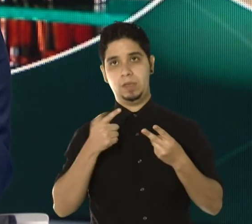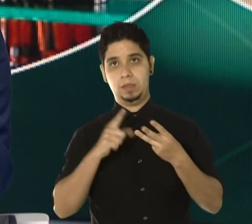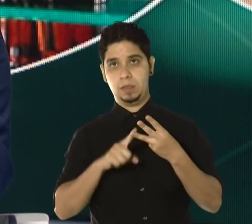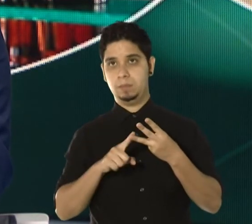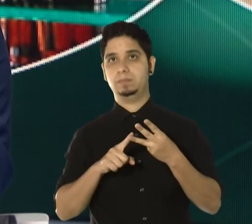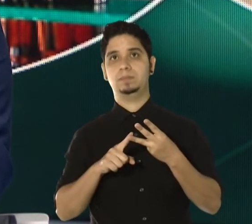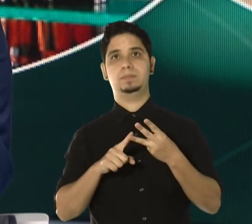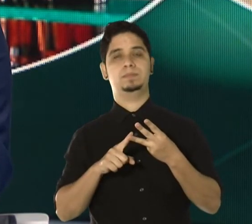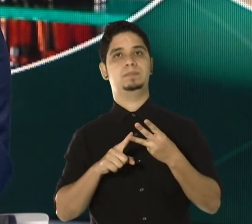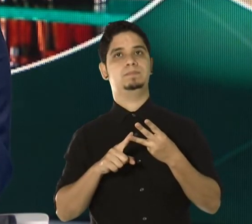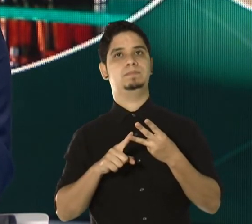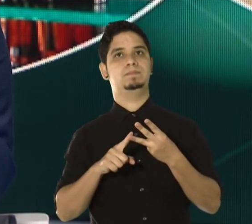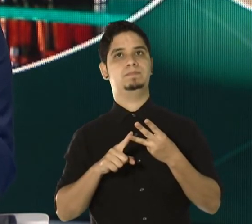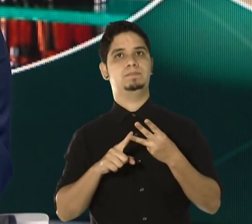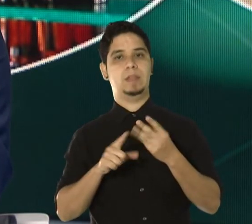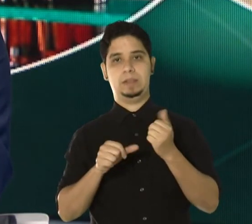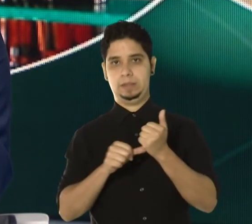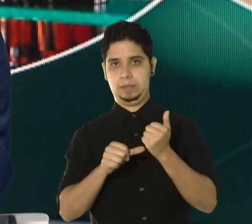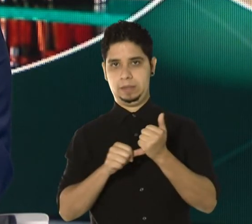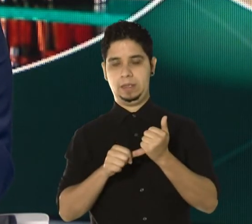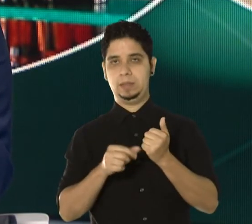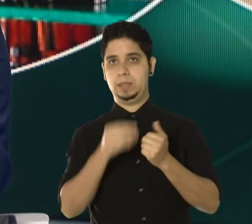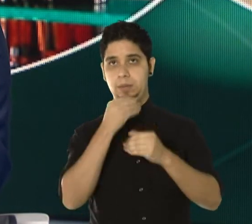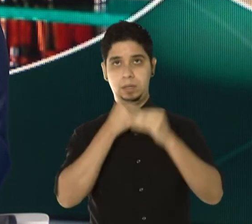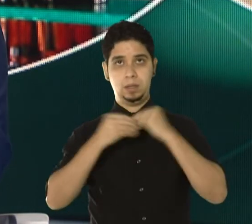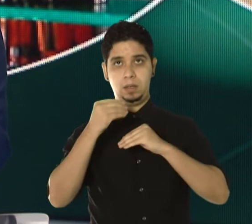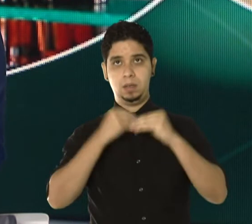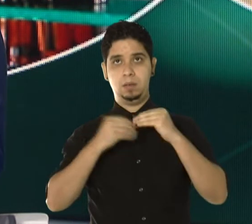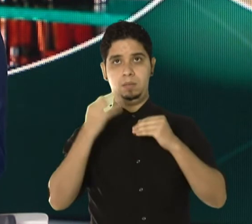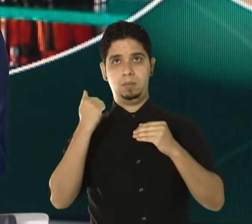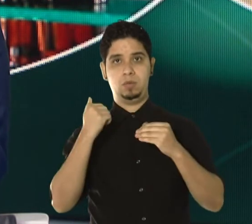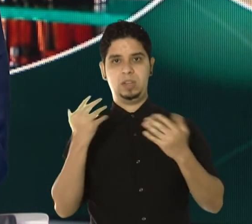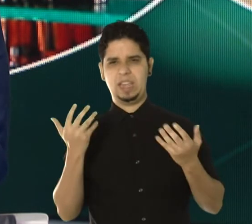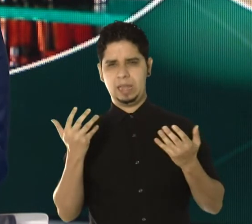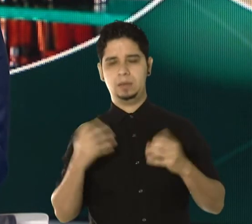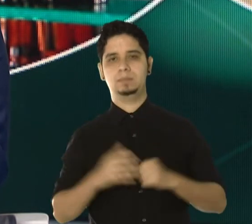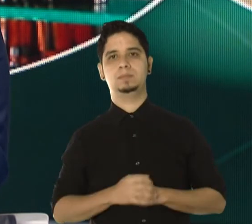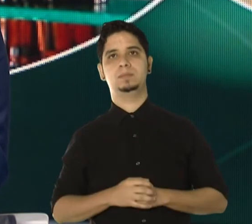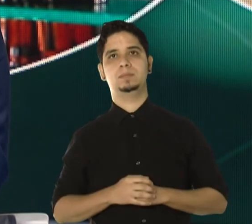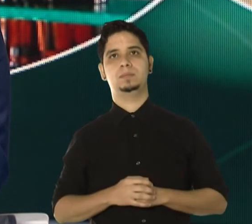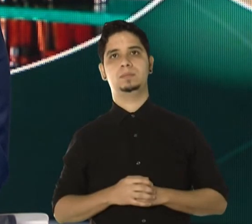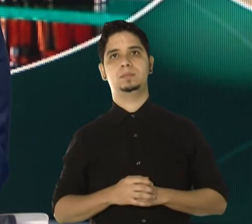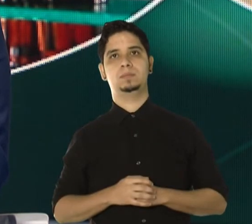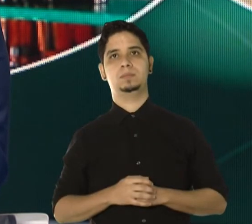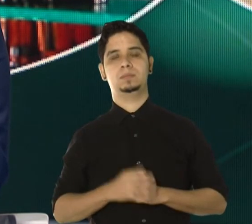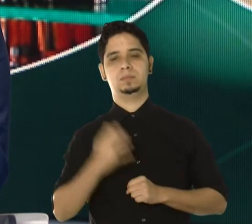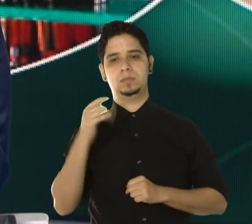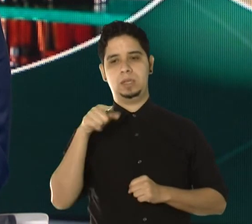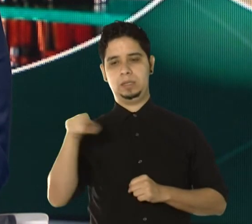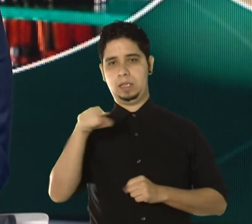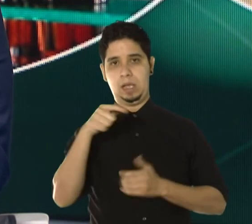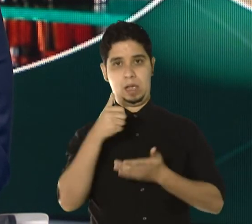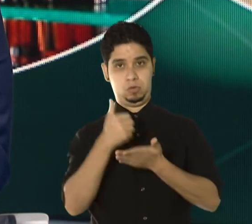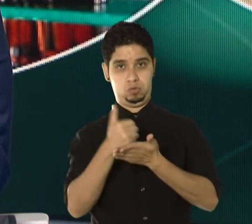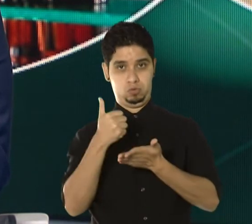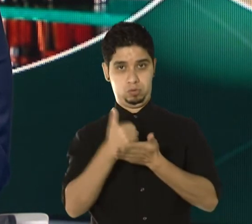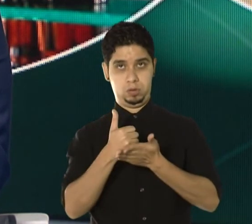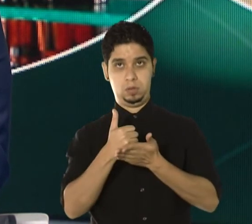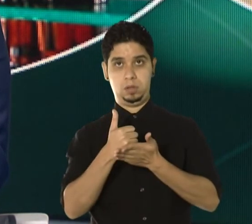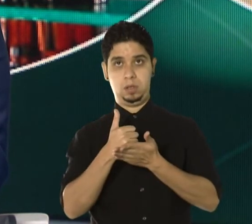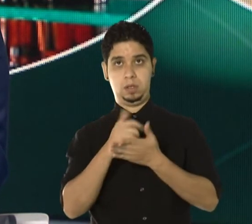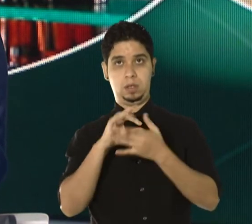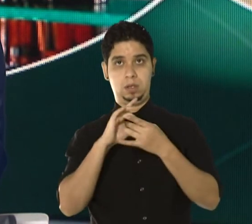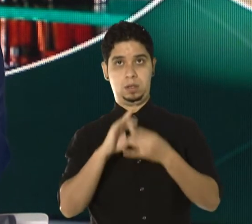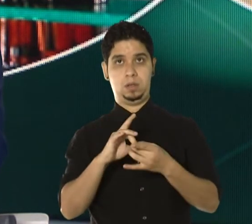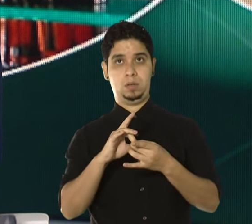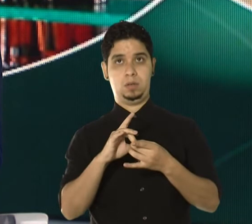asistencia de vivienda y en asistencia alimentaria. ¿Por qué? Porque esas ayudas están